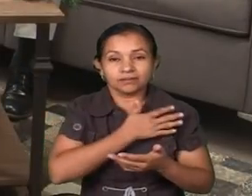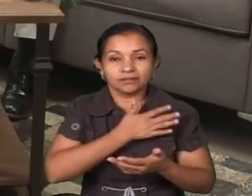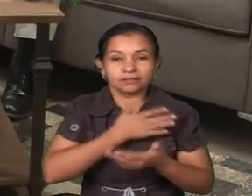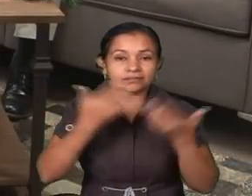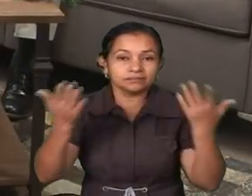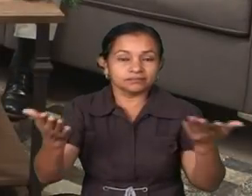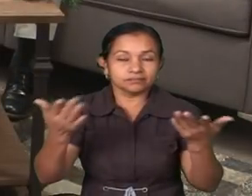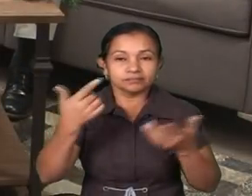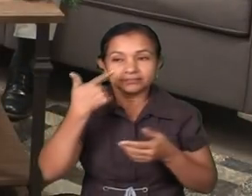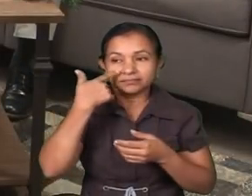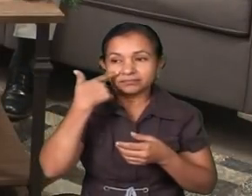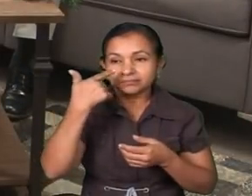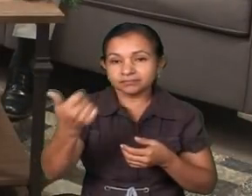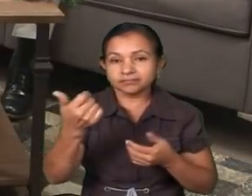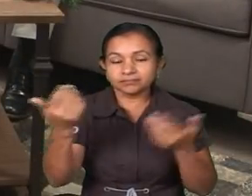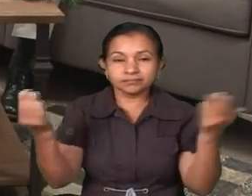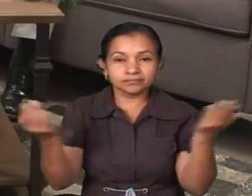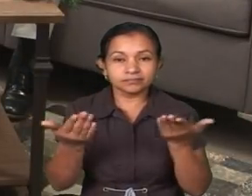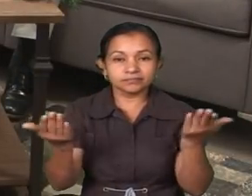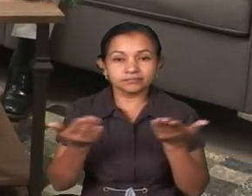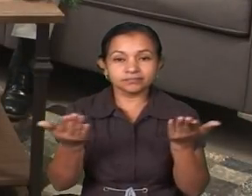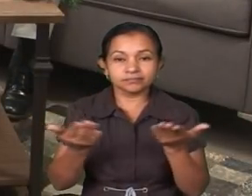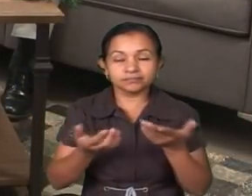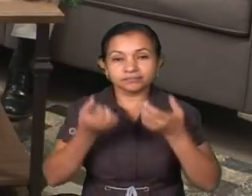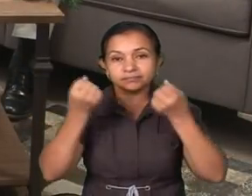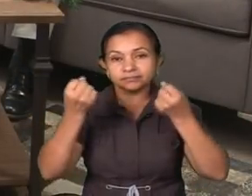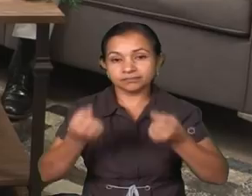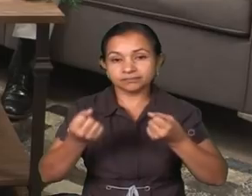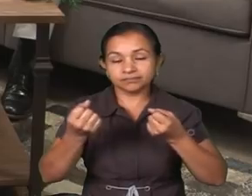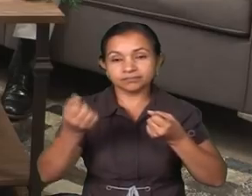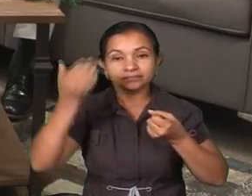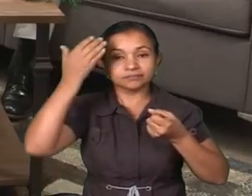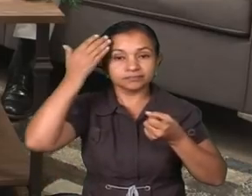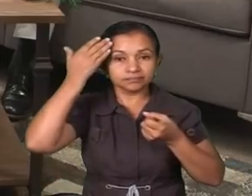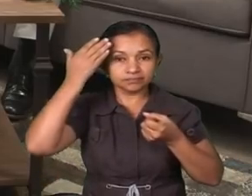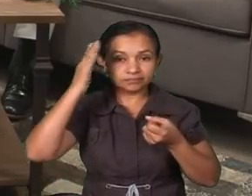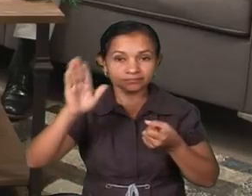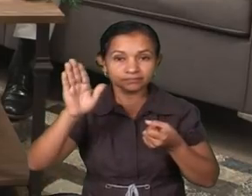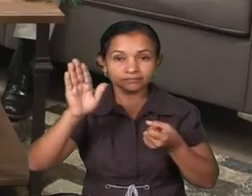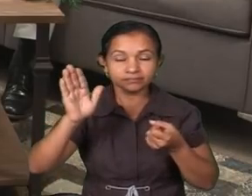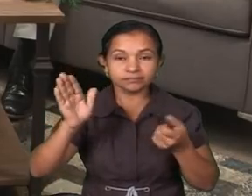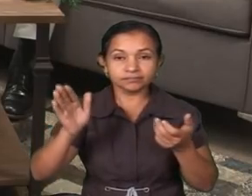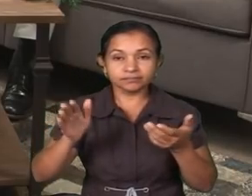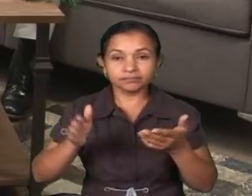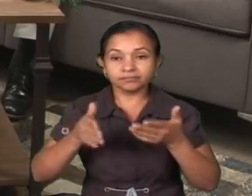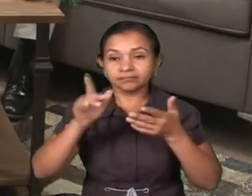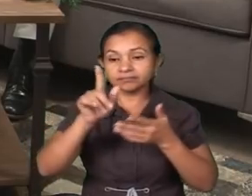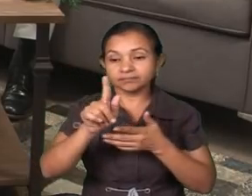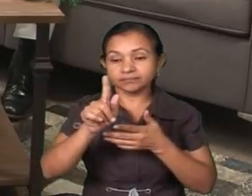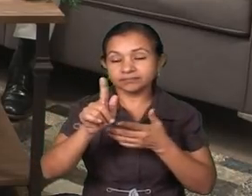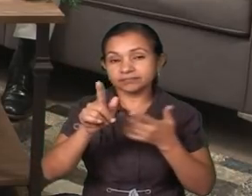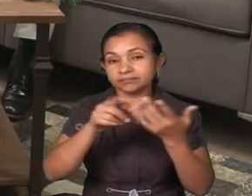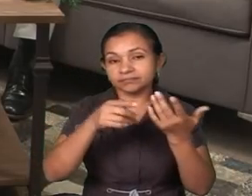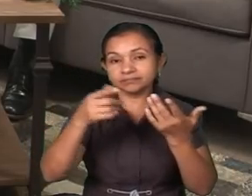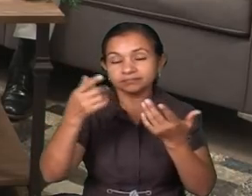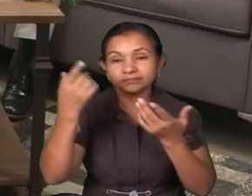Yo conocí, y como él, supe de Torres en